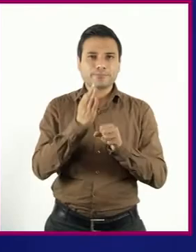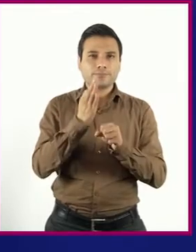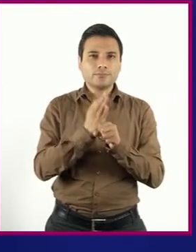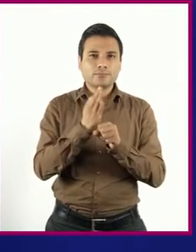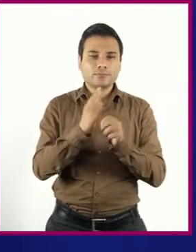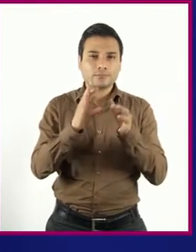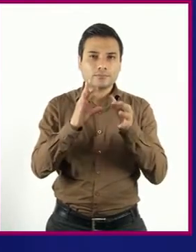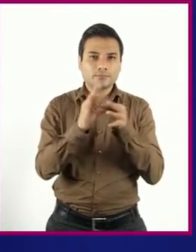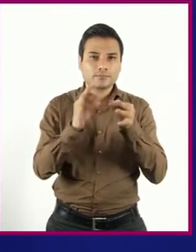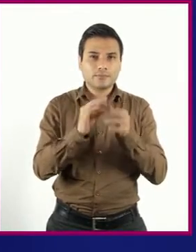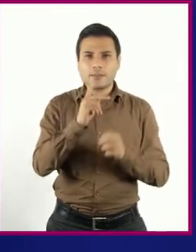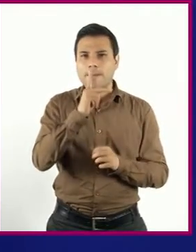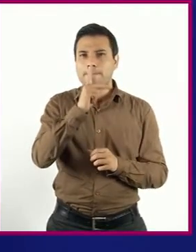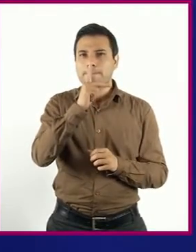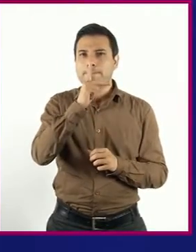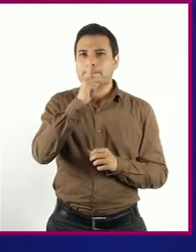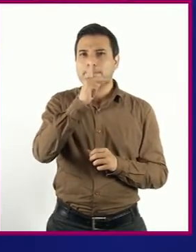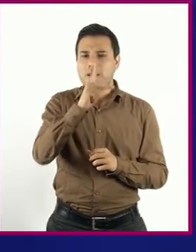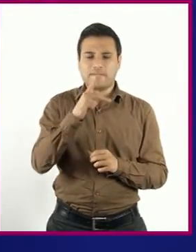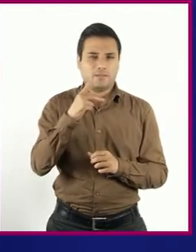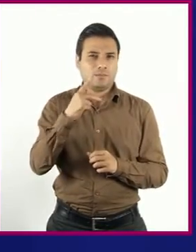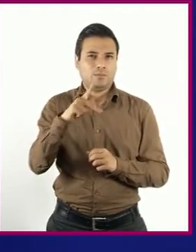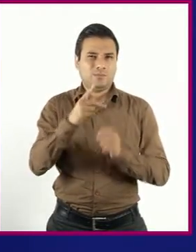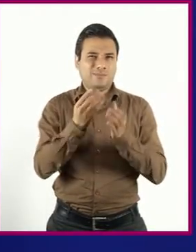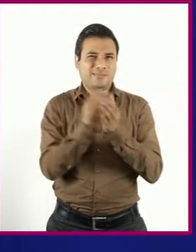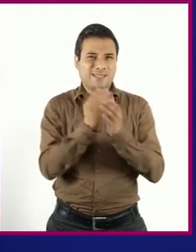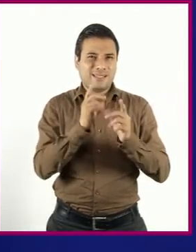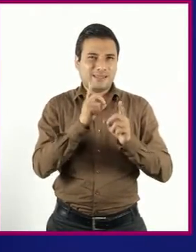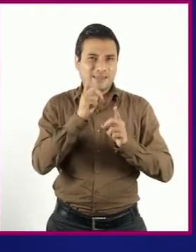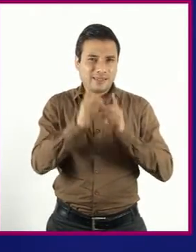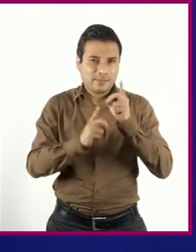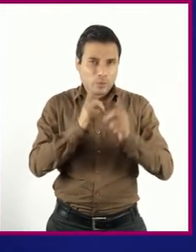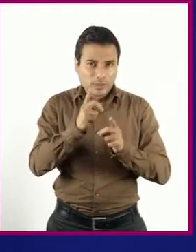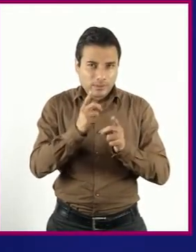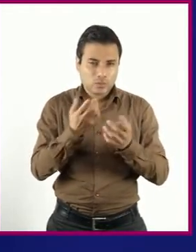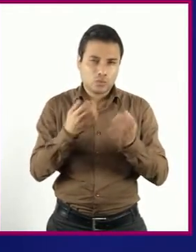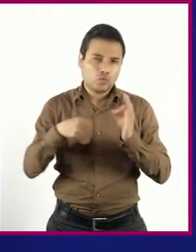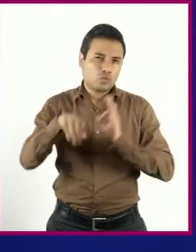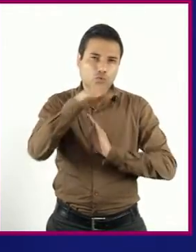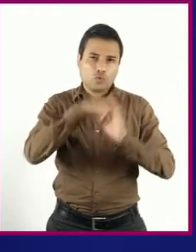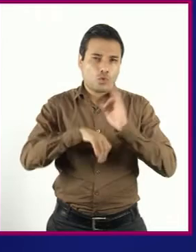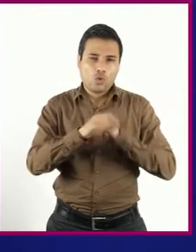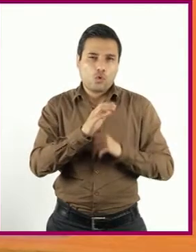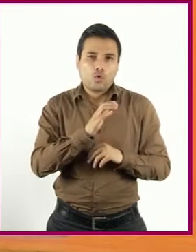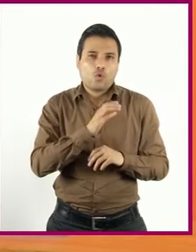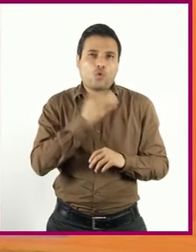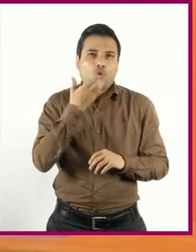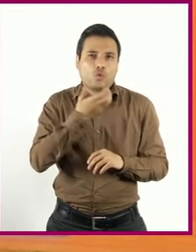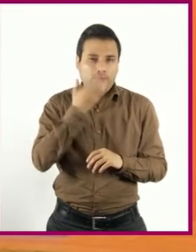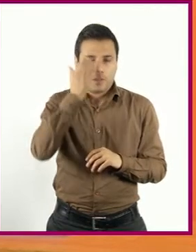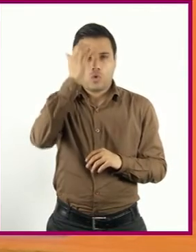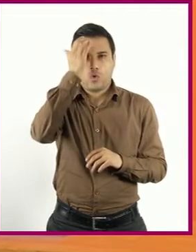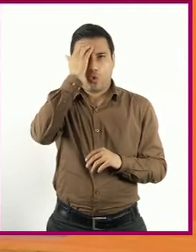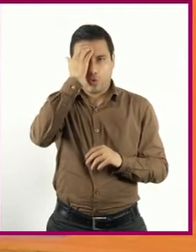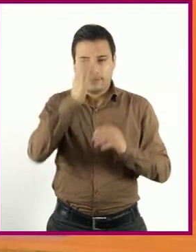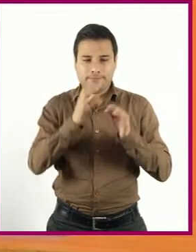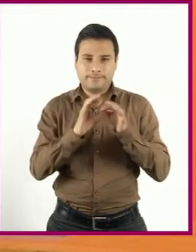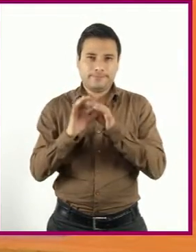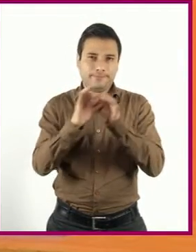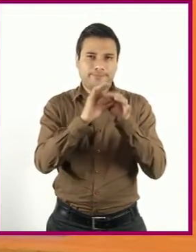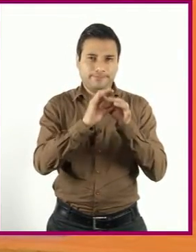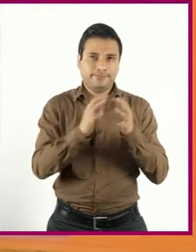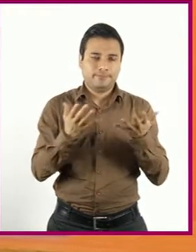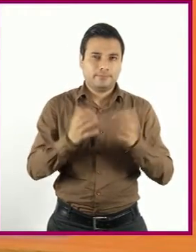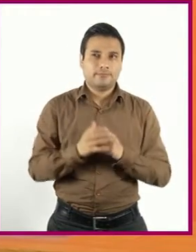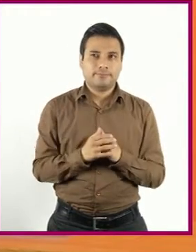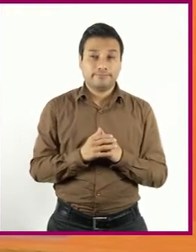vocabulario deportivo establece un lenguaje común para quien practica una determinada disciplina. Cierto, profesora,